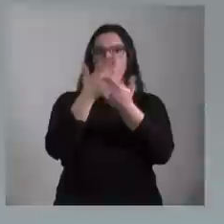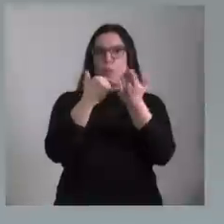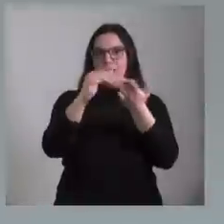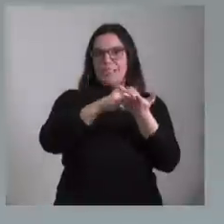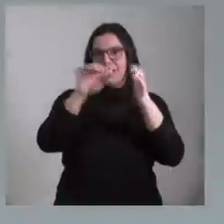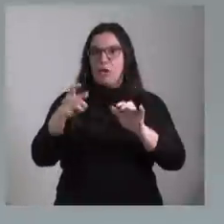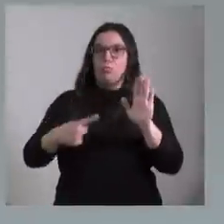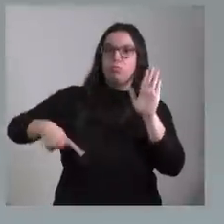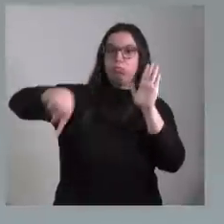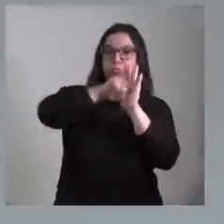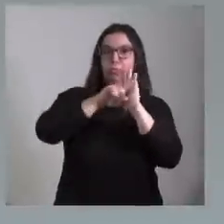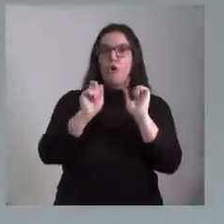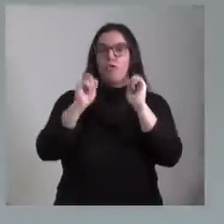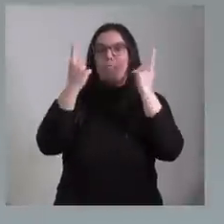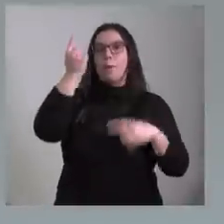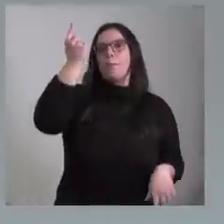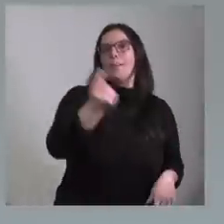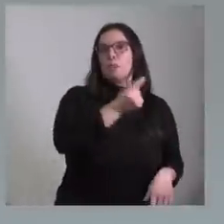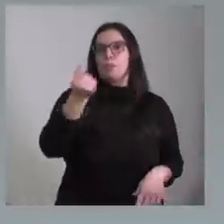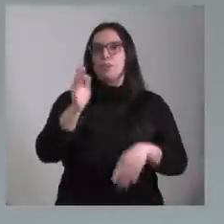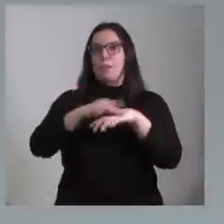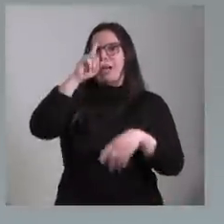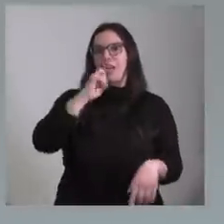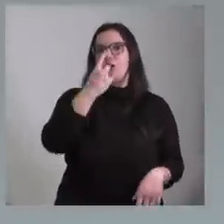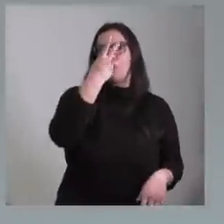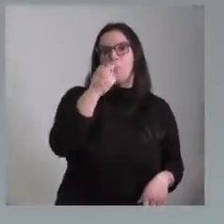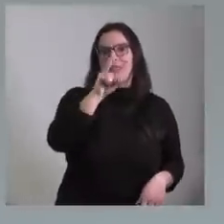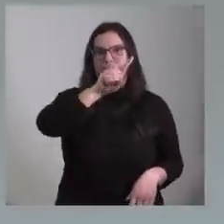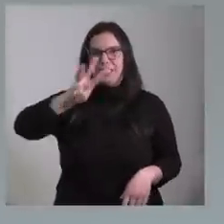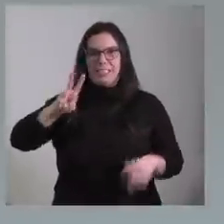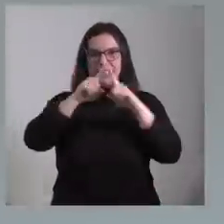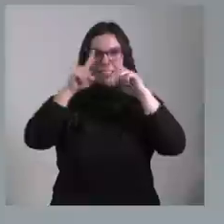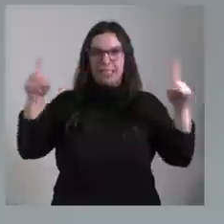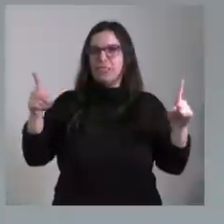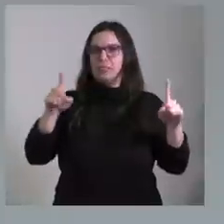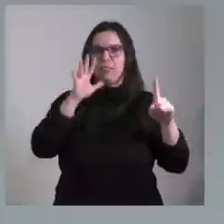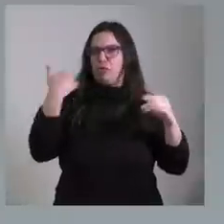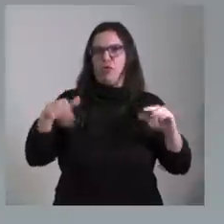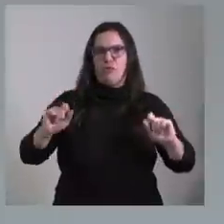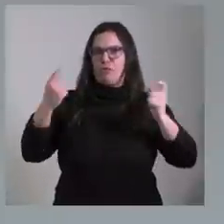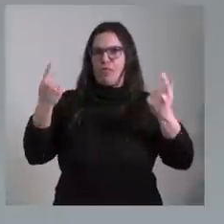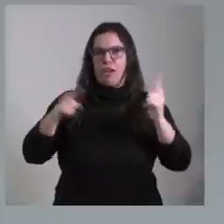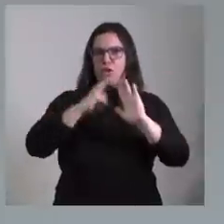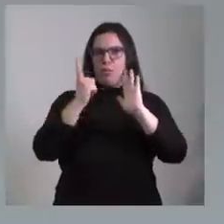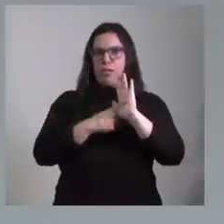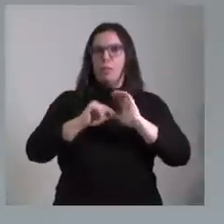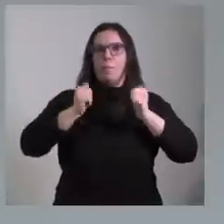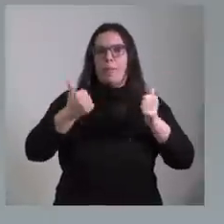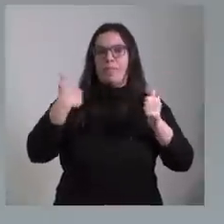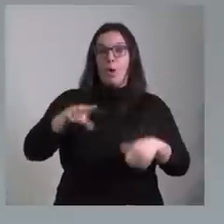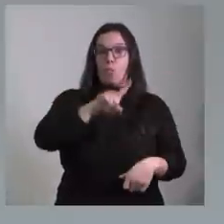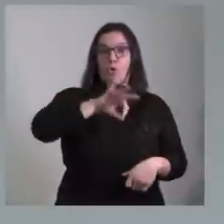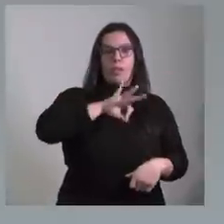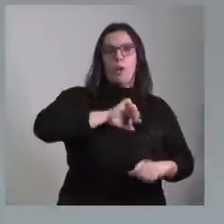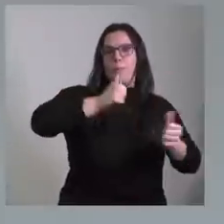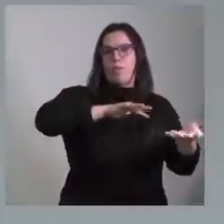Castilla y león el presupuesto para el año 2023 está plenamente vigente comienza ya la ejecución desde el día 1